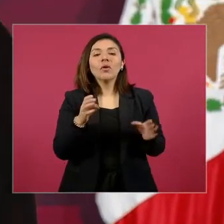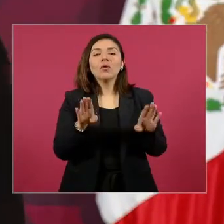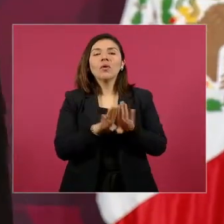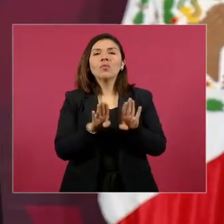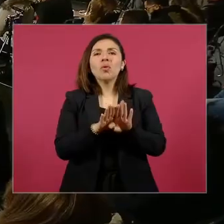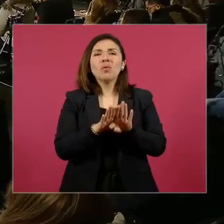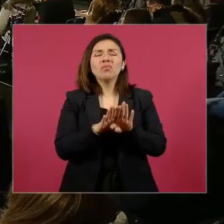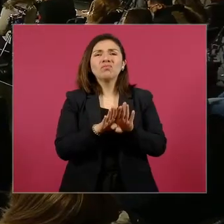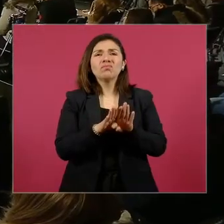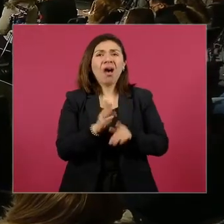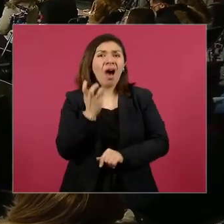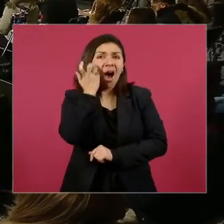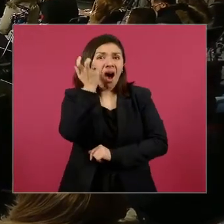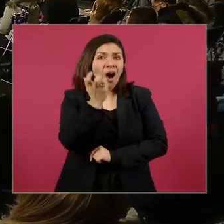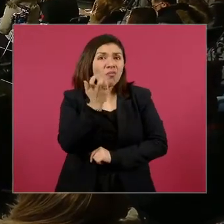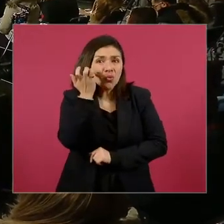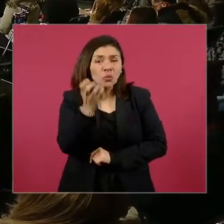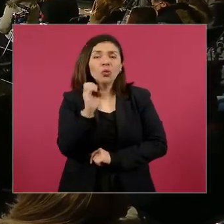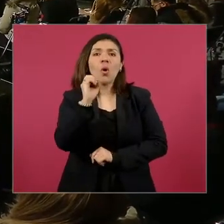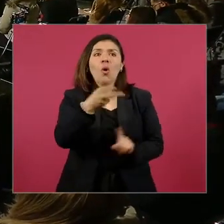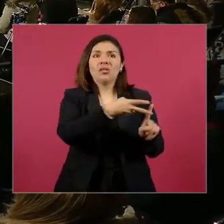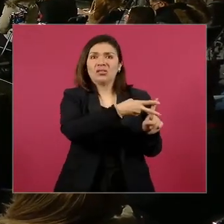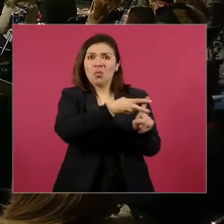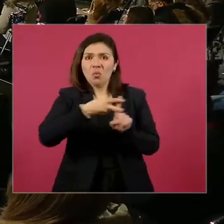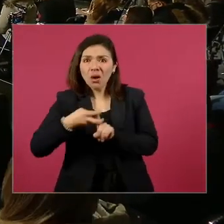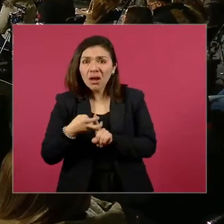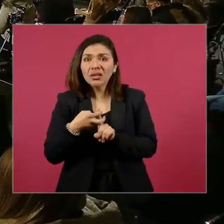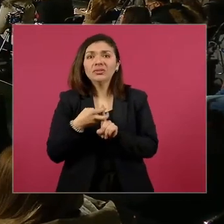pues abusos, secuestros,